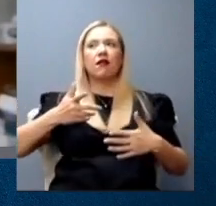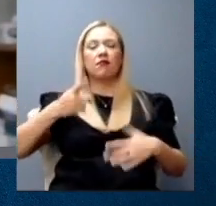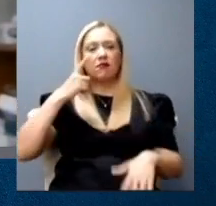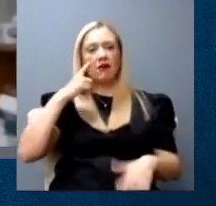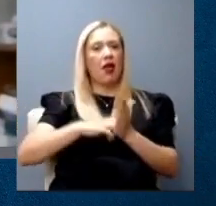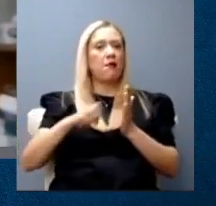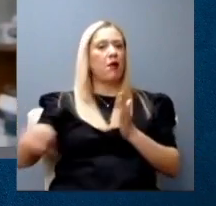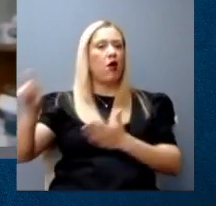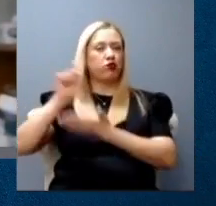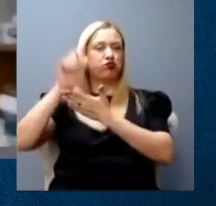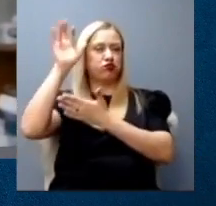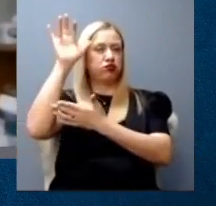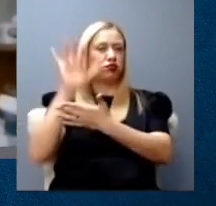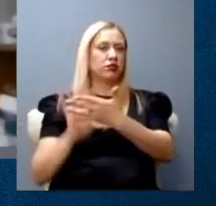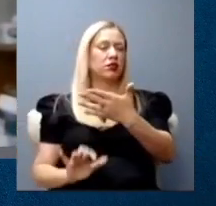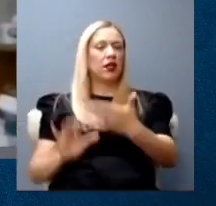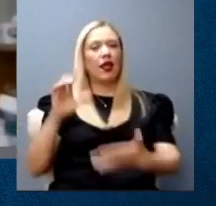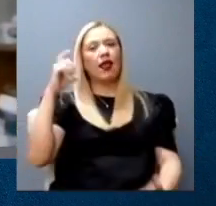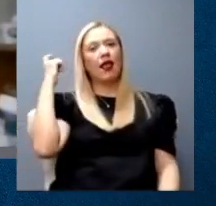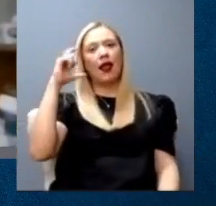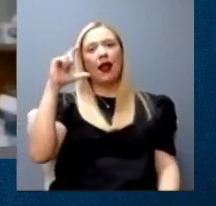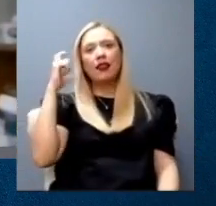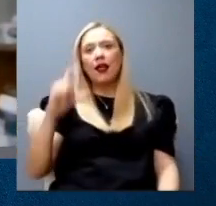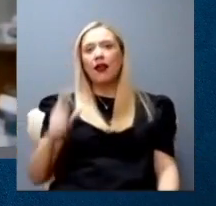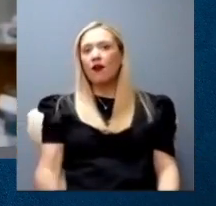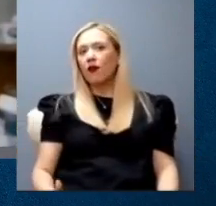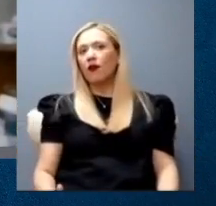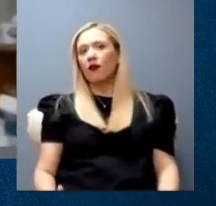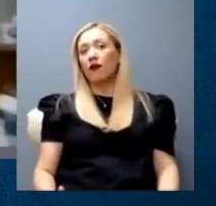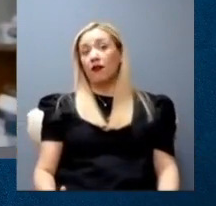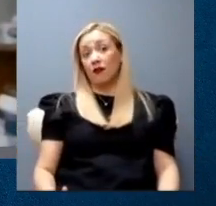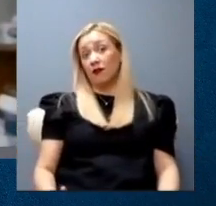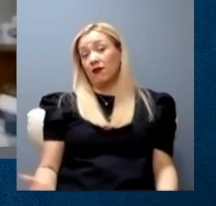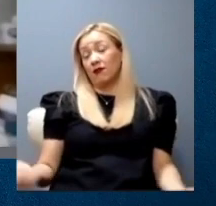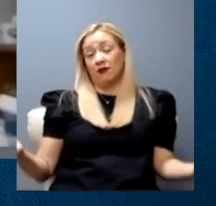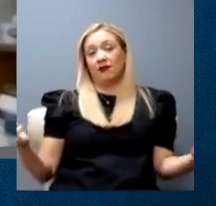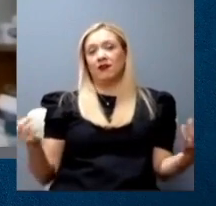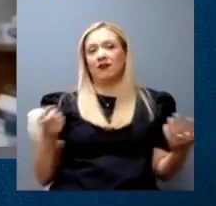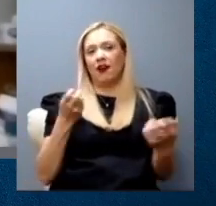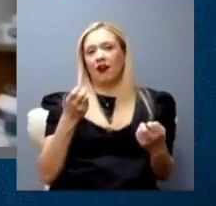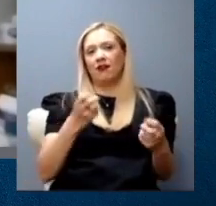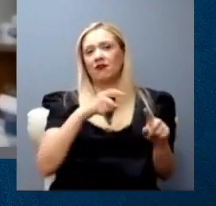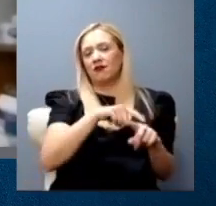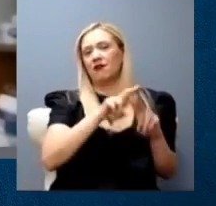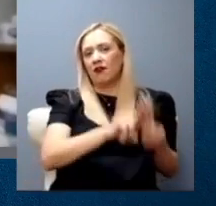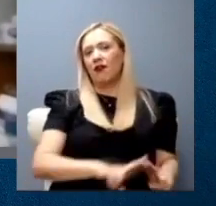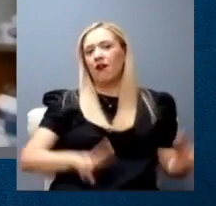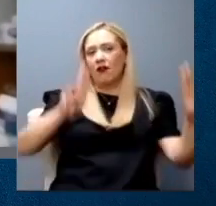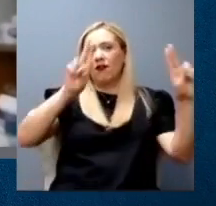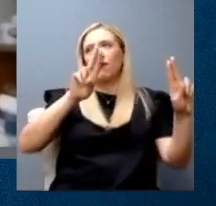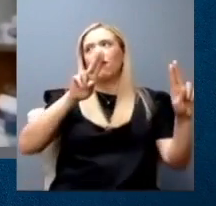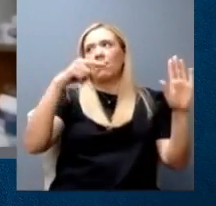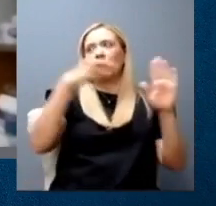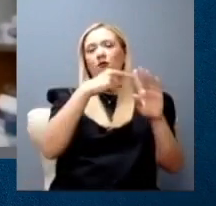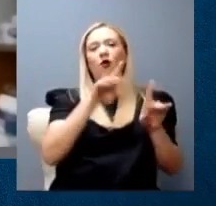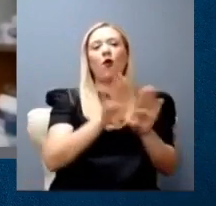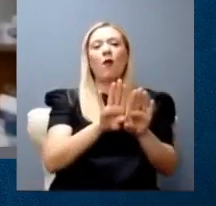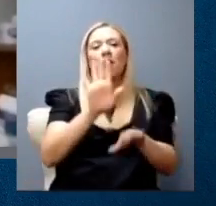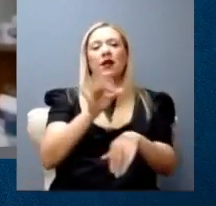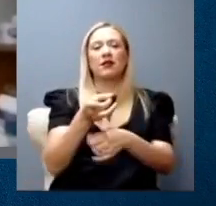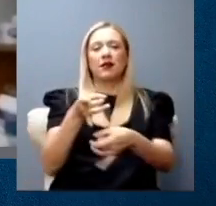por ejemplo. Pero la Declaración Universal entonces va a ser esa